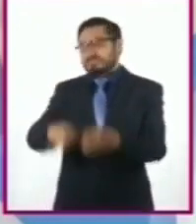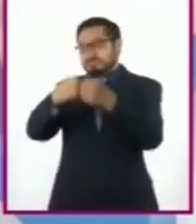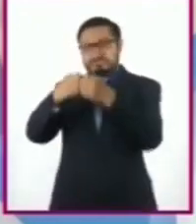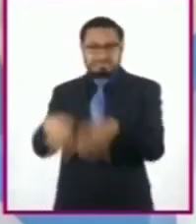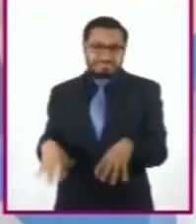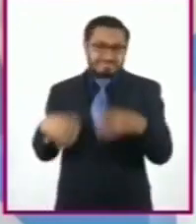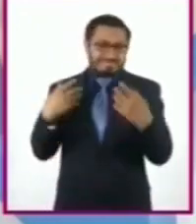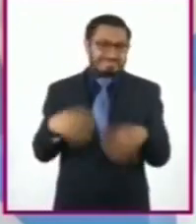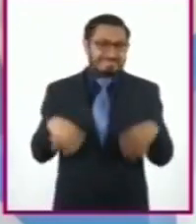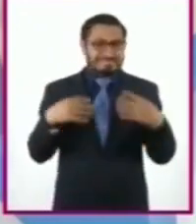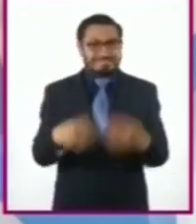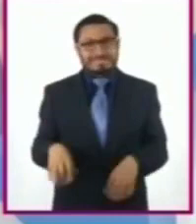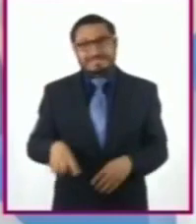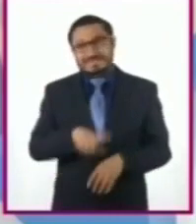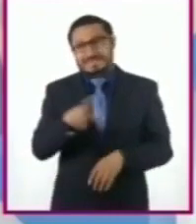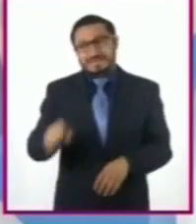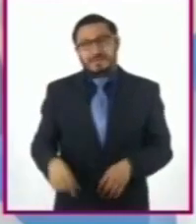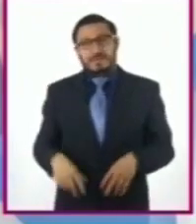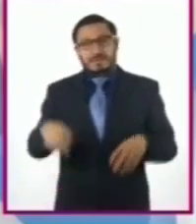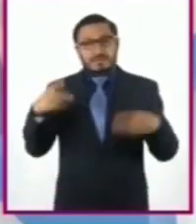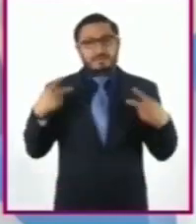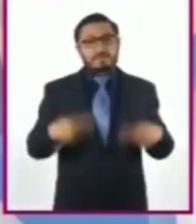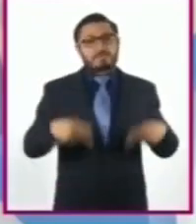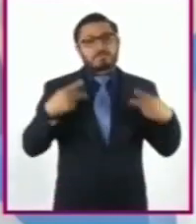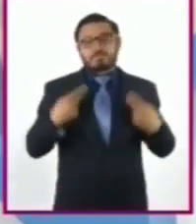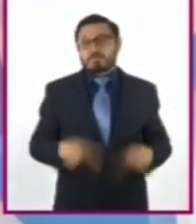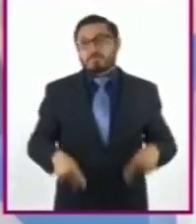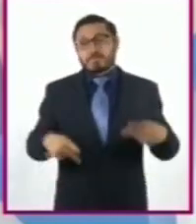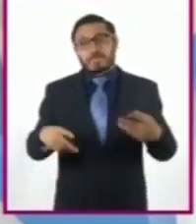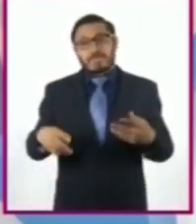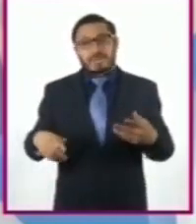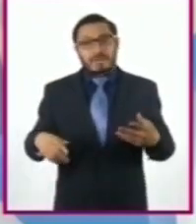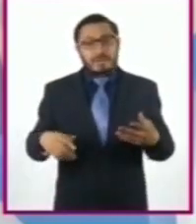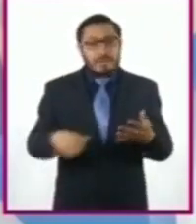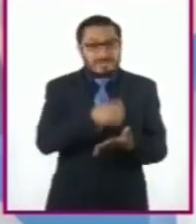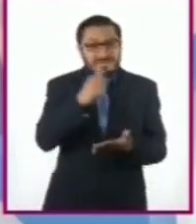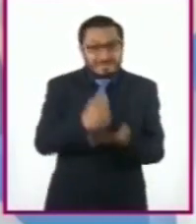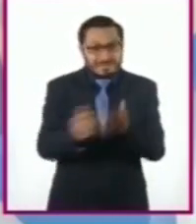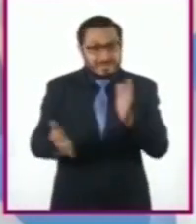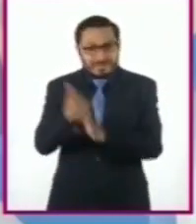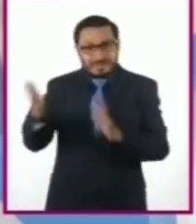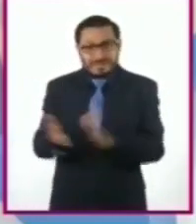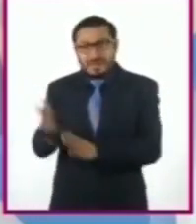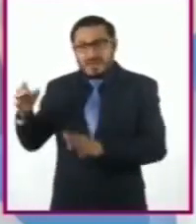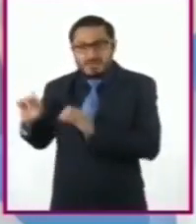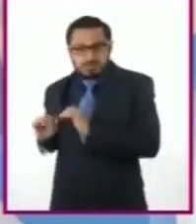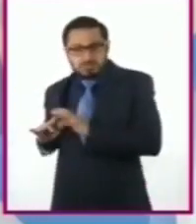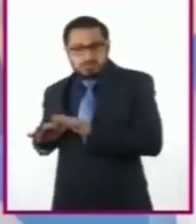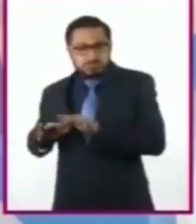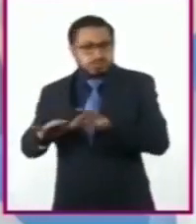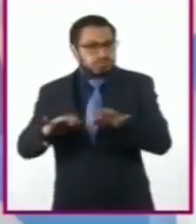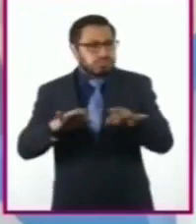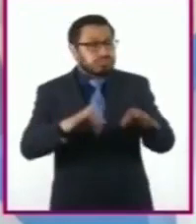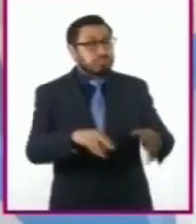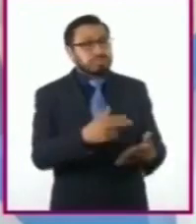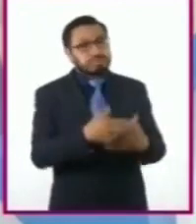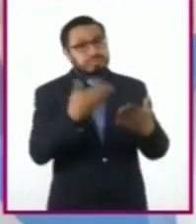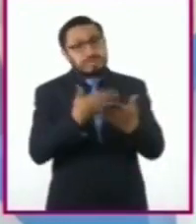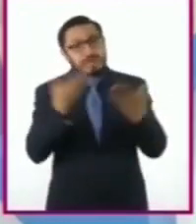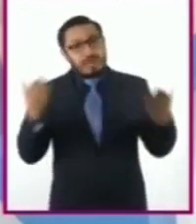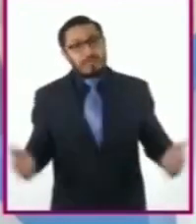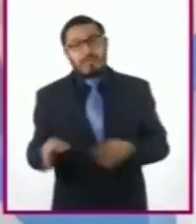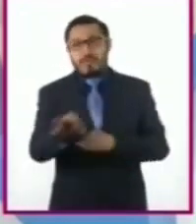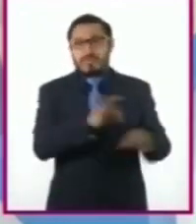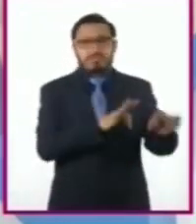y el arrasamiento de la ciudad que habían construido, y ahora tenían que trabajar